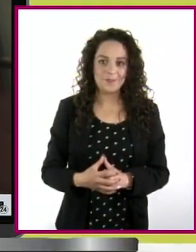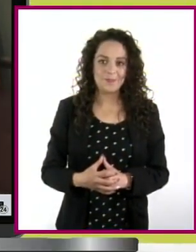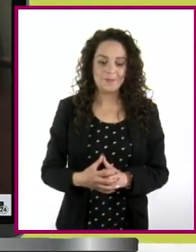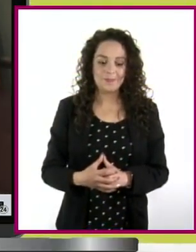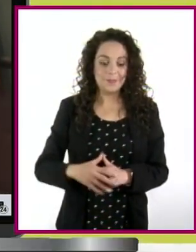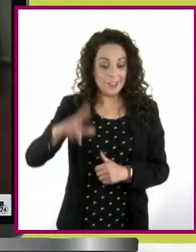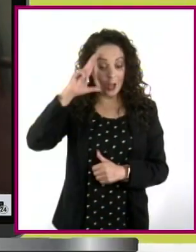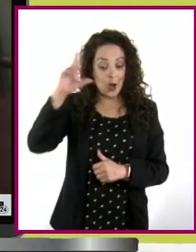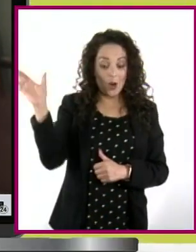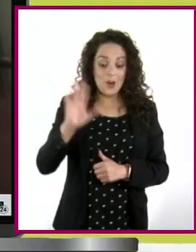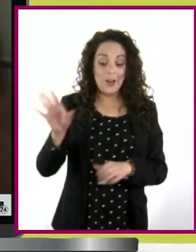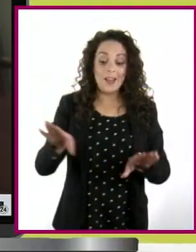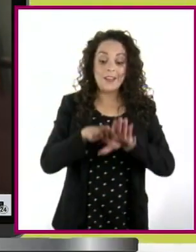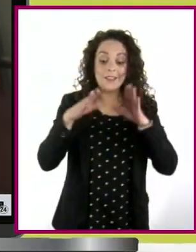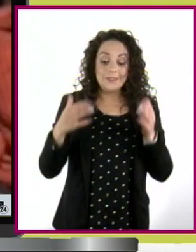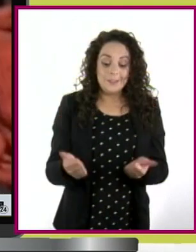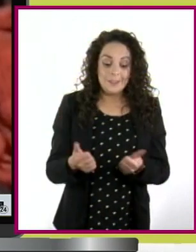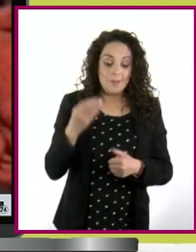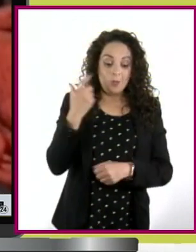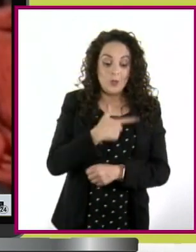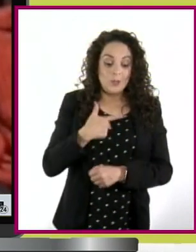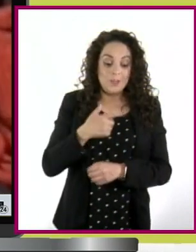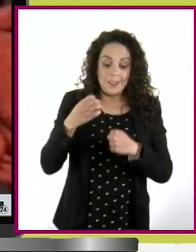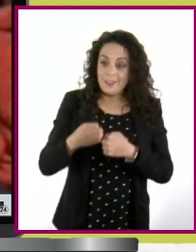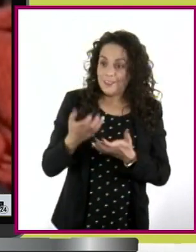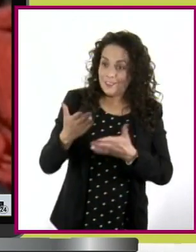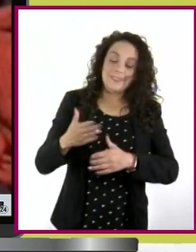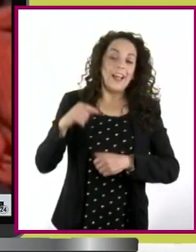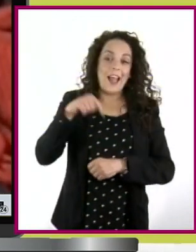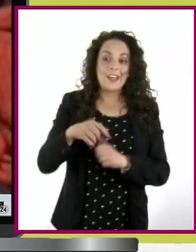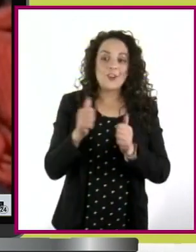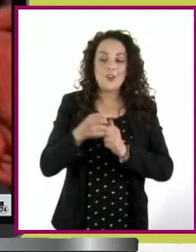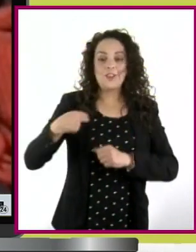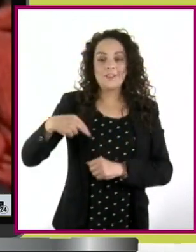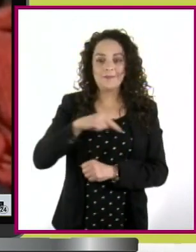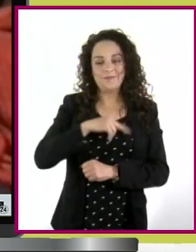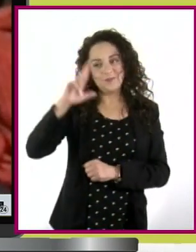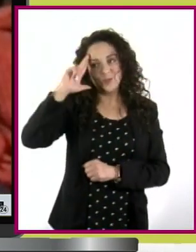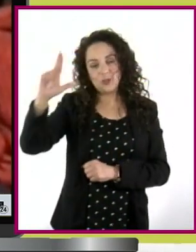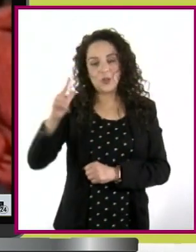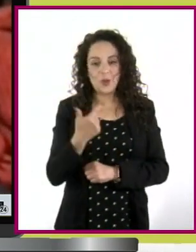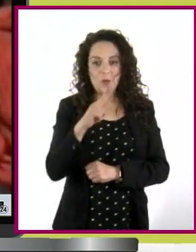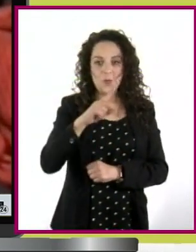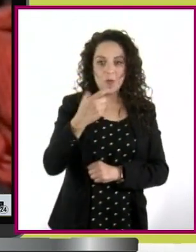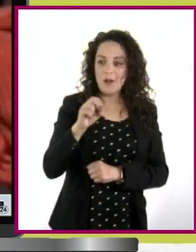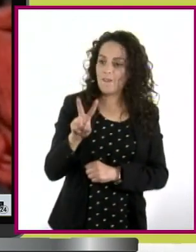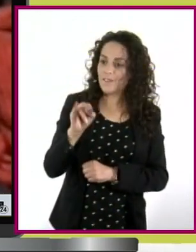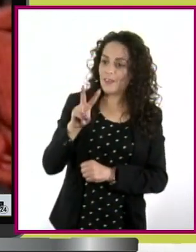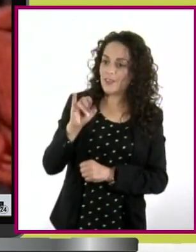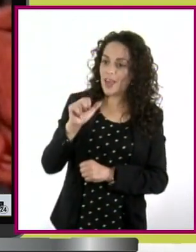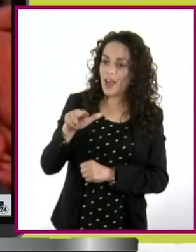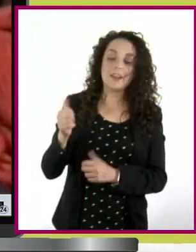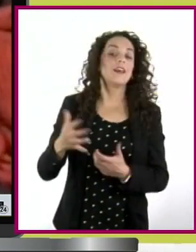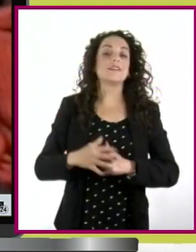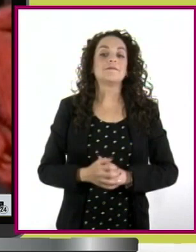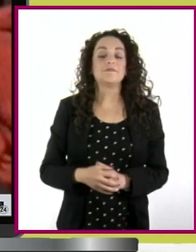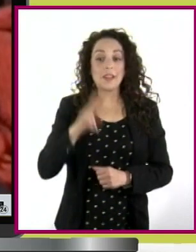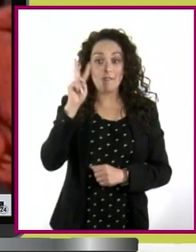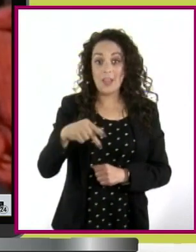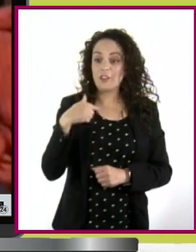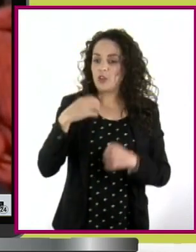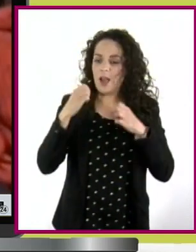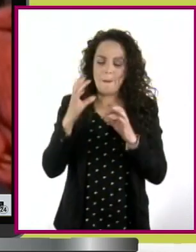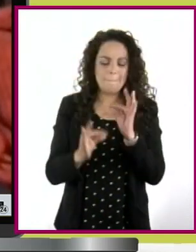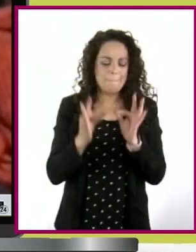Hola Virginia, qué gusto tenerte aquí. Hola, ¿qué tal Hugo? ¿Qué tal Viviana? Pues yo estoy muy lista,